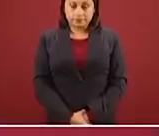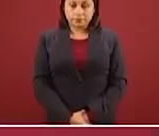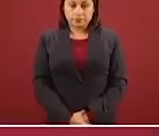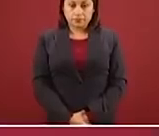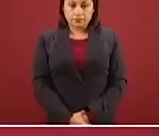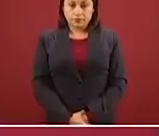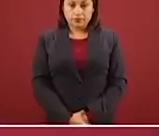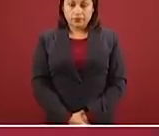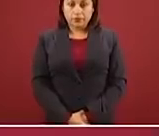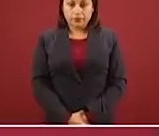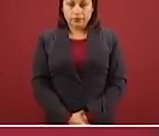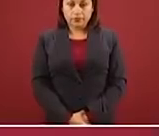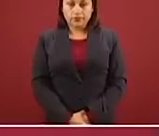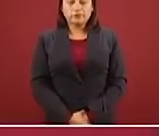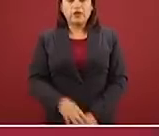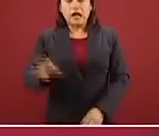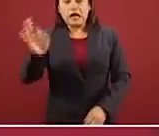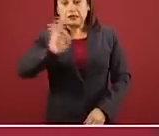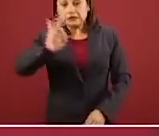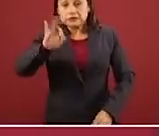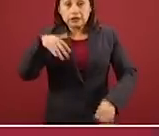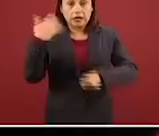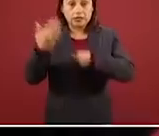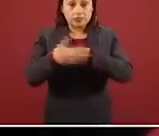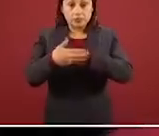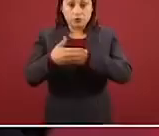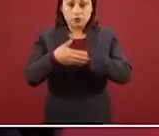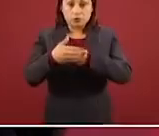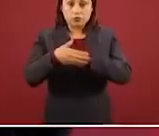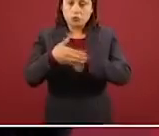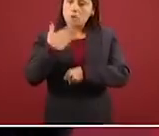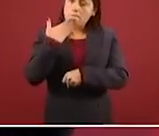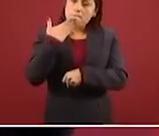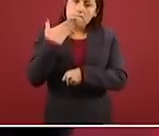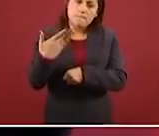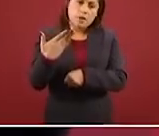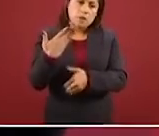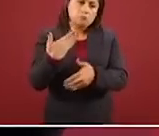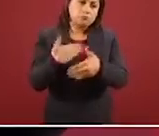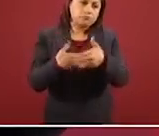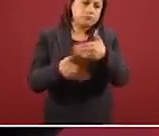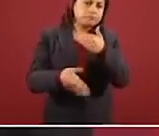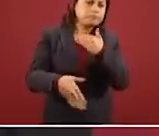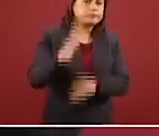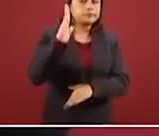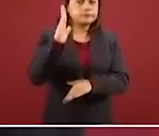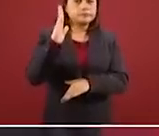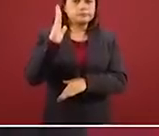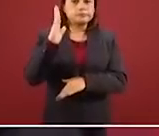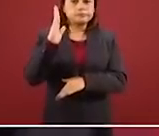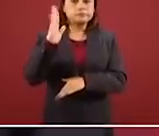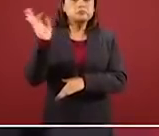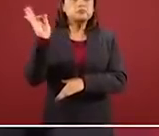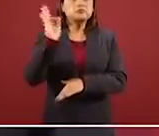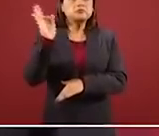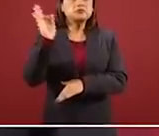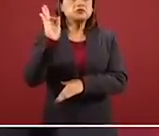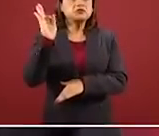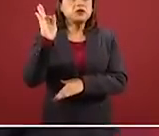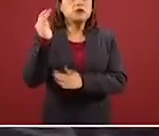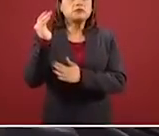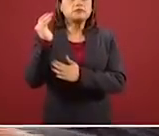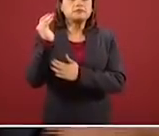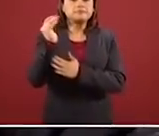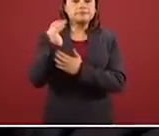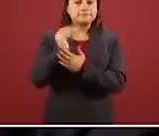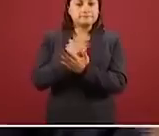podríamos, si nos va bien, si nos sigue yendo bien, a reducir.